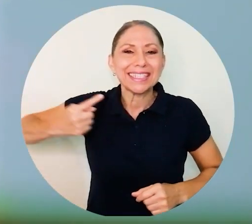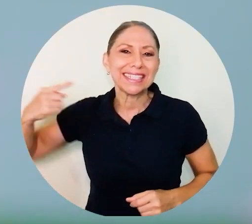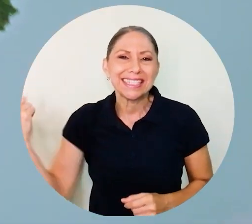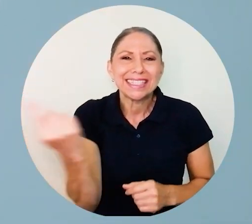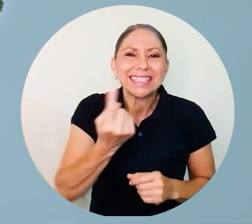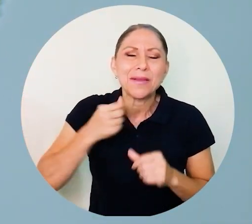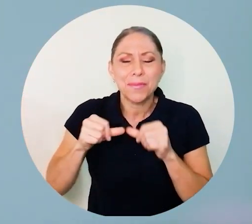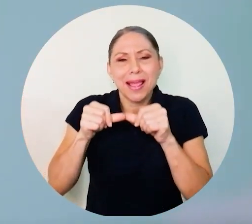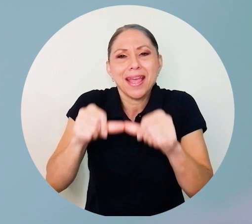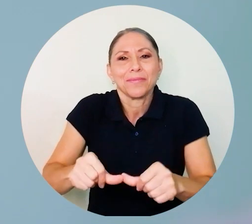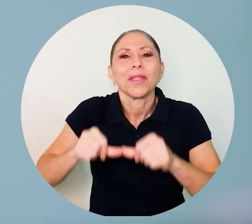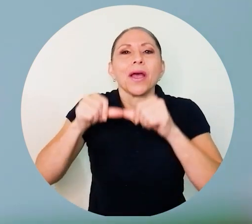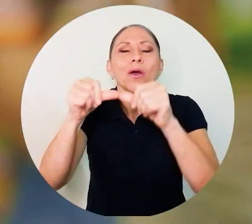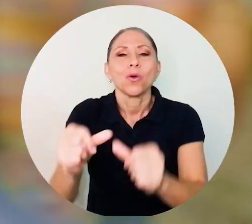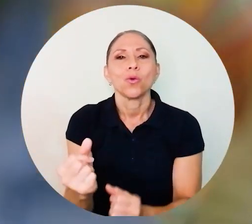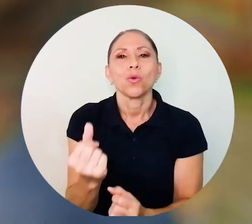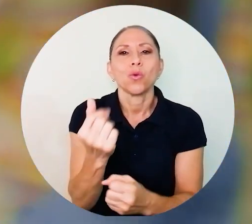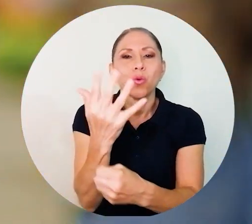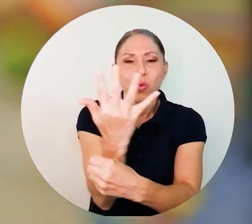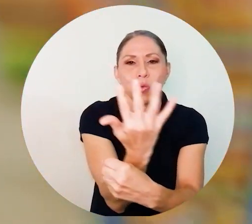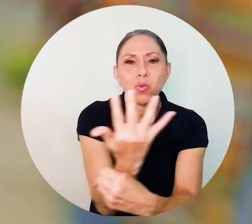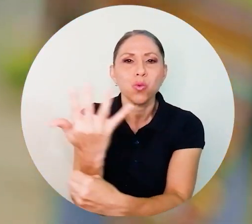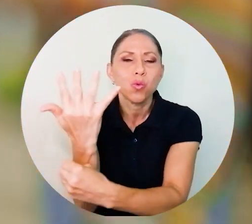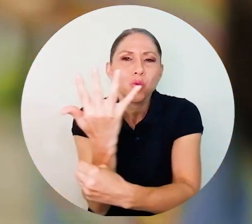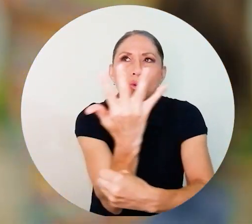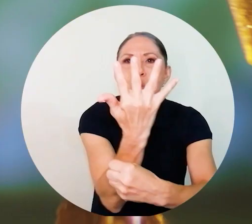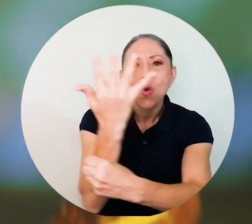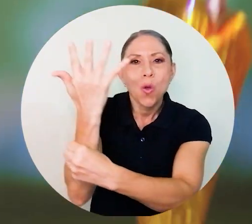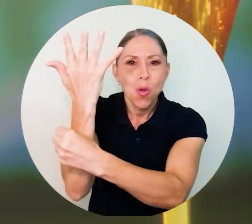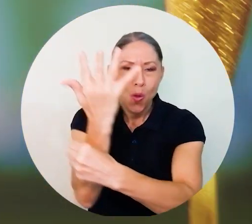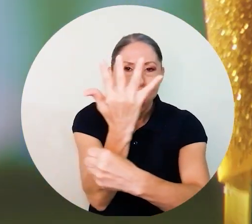Mantén por siempre la tea encendida.